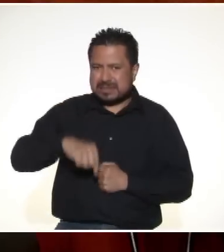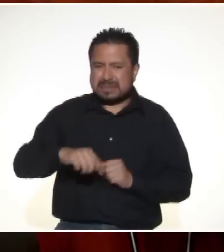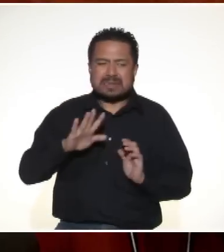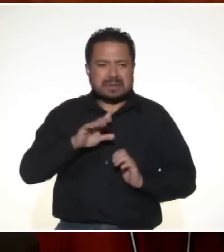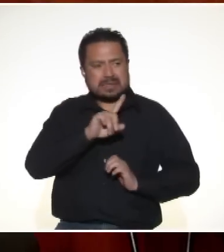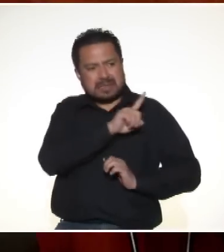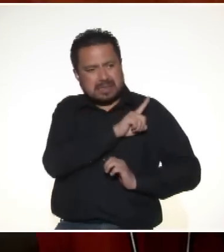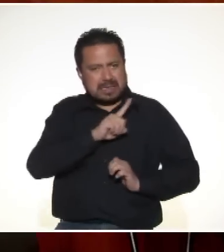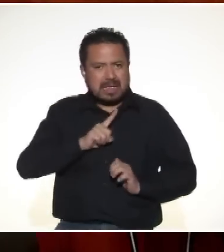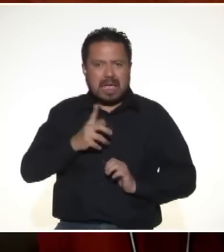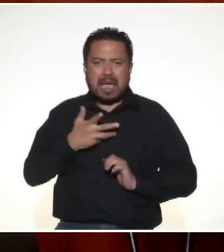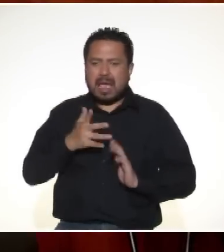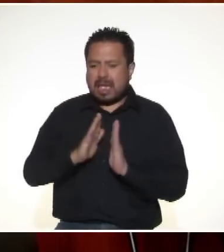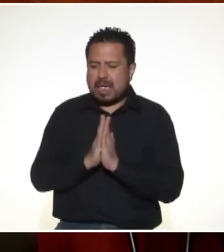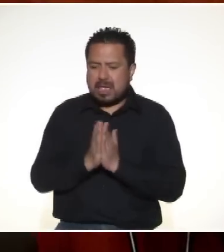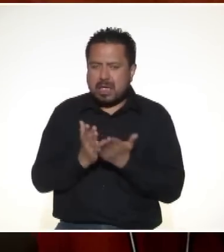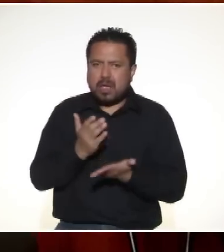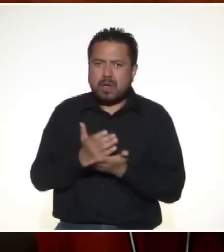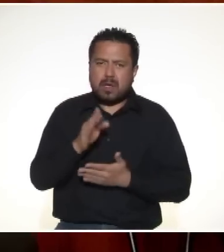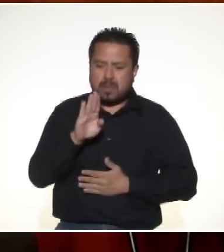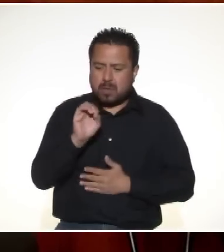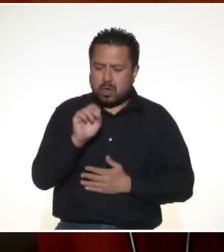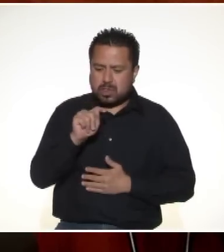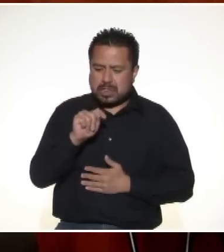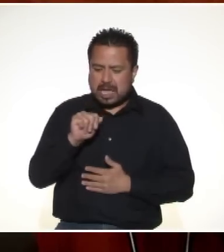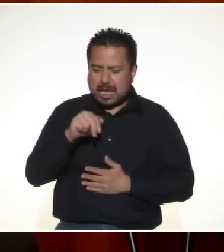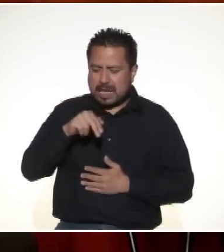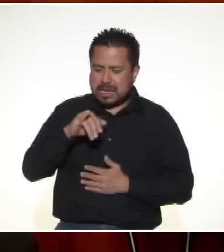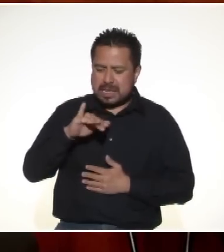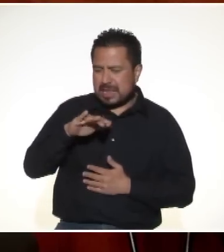debe existir algún libro de botánica mexicana casi